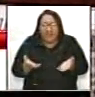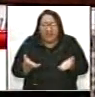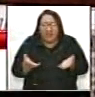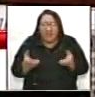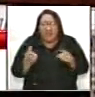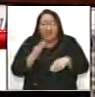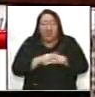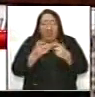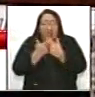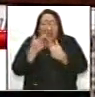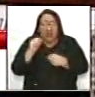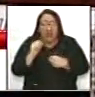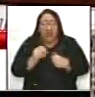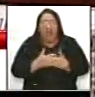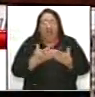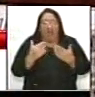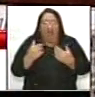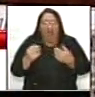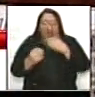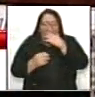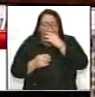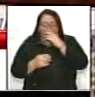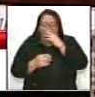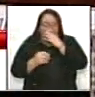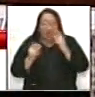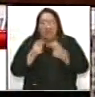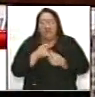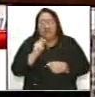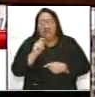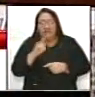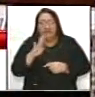Sí, me piden intervención el congresista Tubino, con todo gusto.